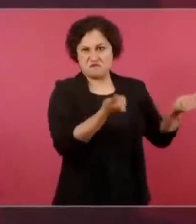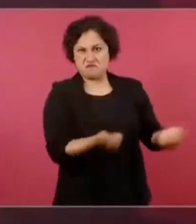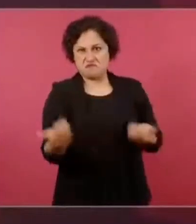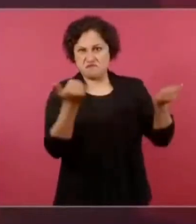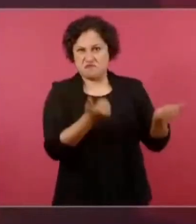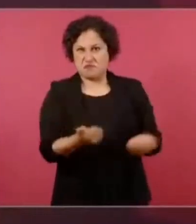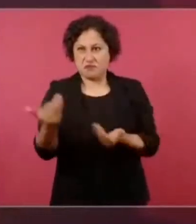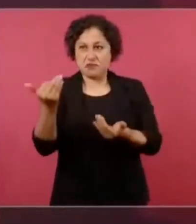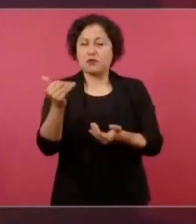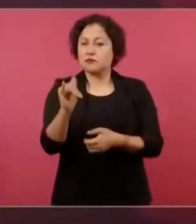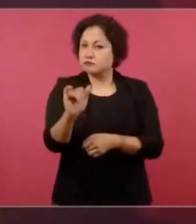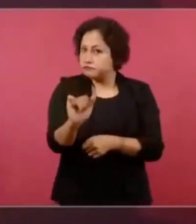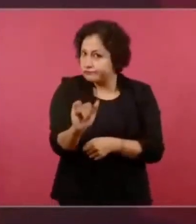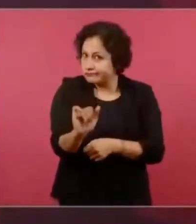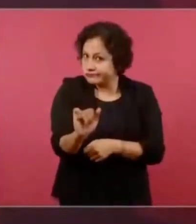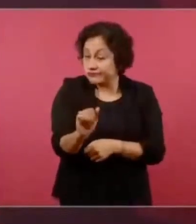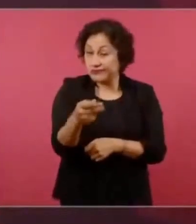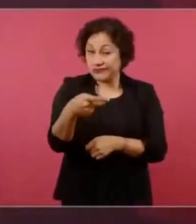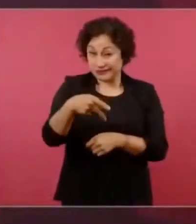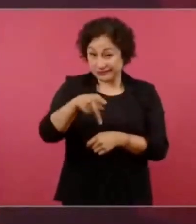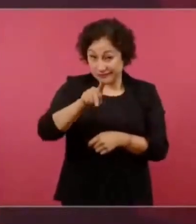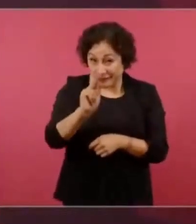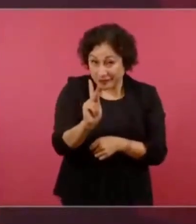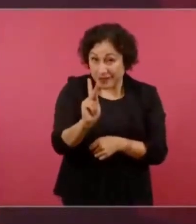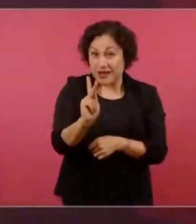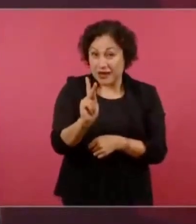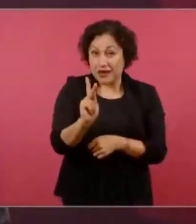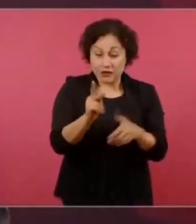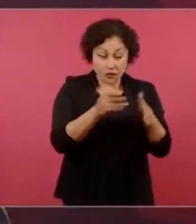lo que se robaron,